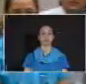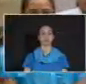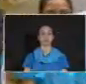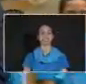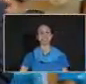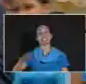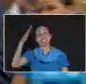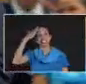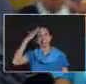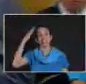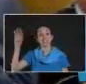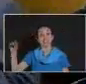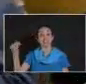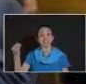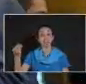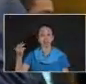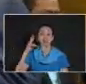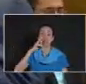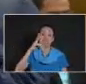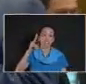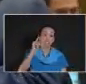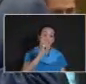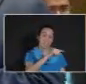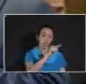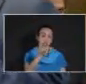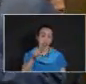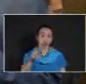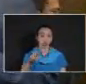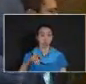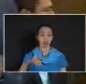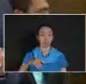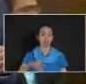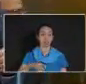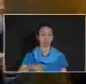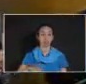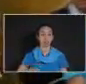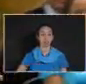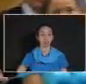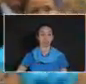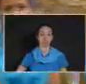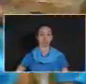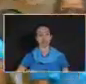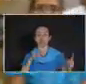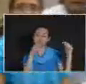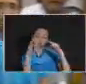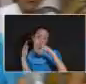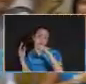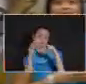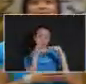¿Y sabe qué? ¿Cuál es la perspectiva que tiene la mayoría de comentaristas deportivos mexicanos?